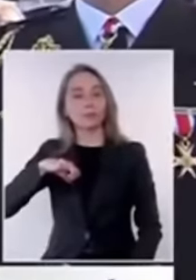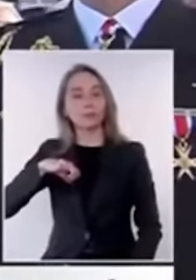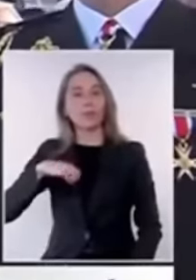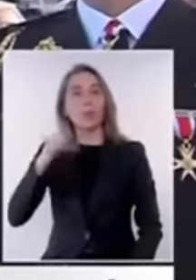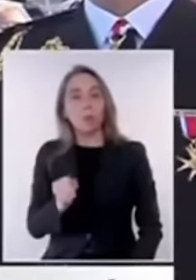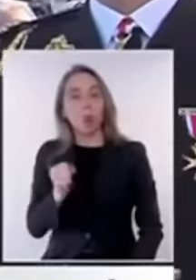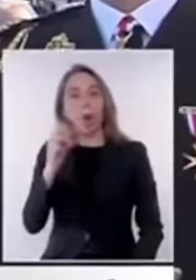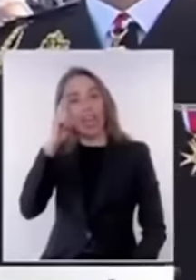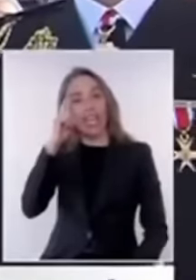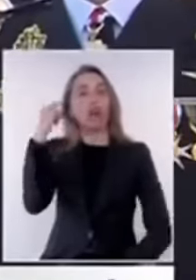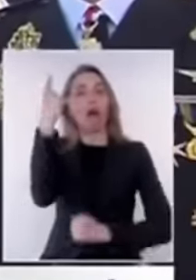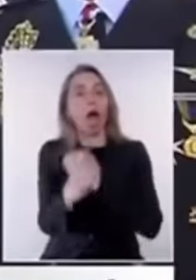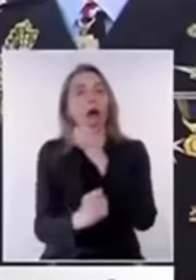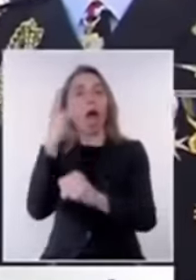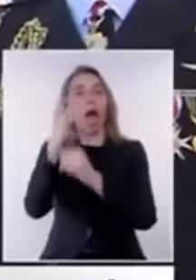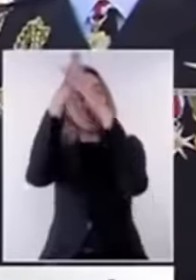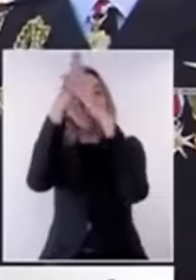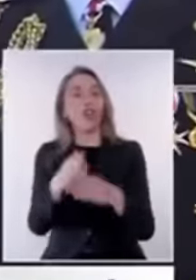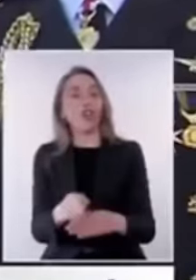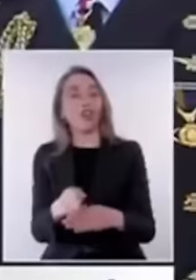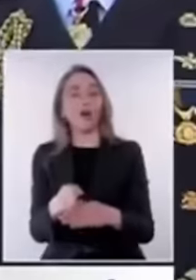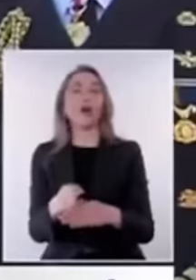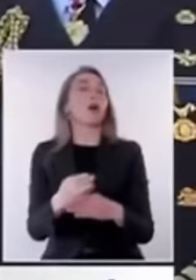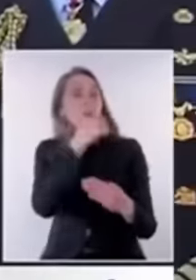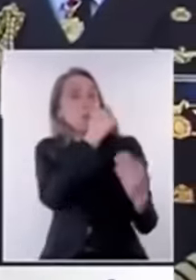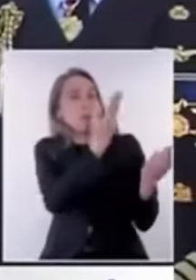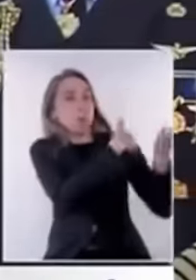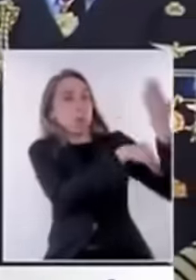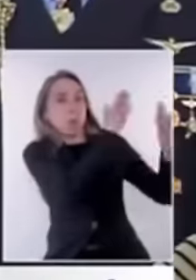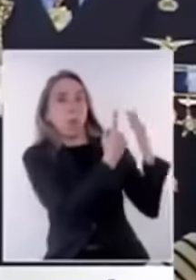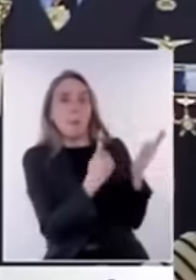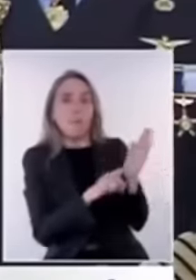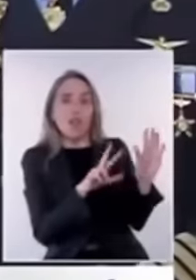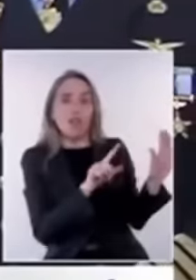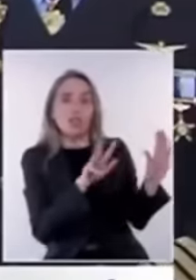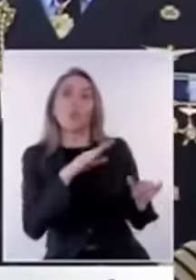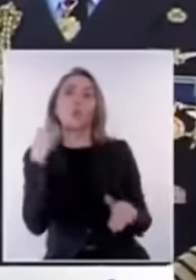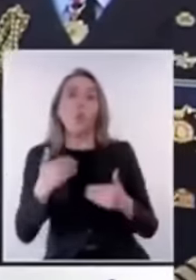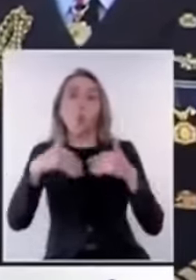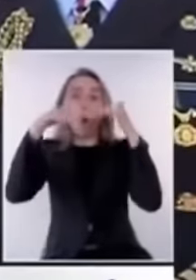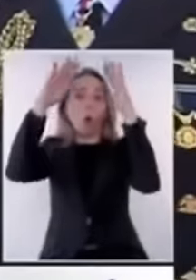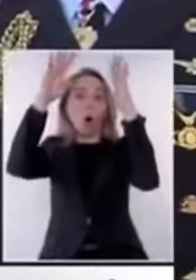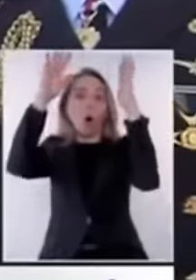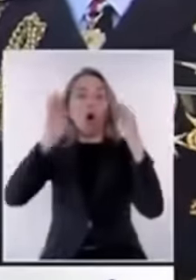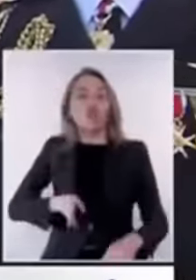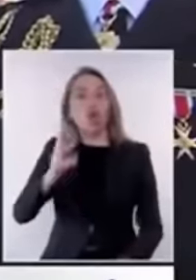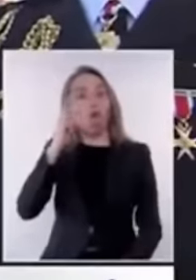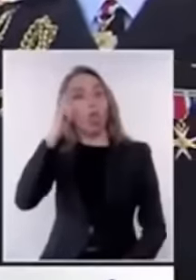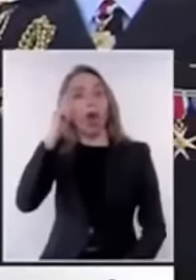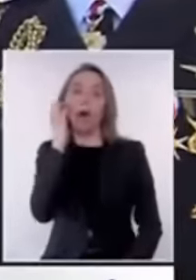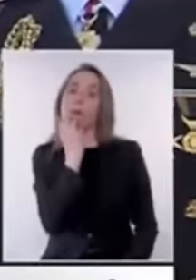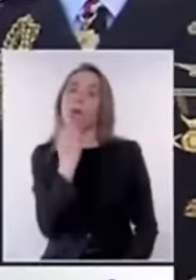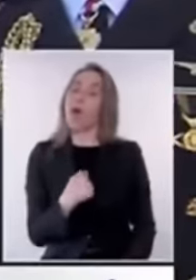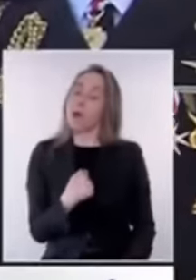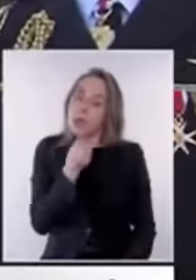poder recordarlo todos los años, después de tanto tiempo, 1879, de su partida, realmente a